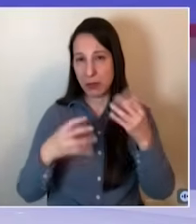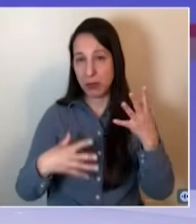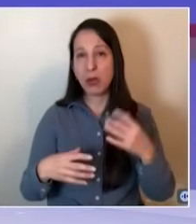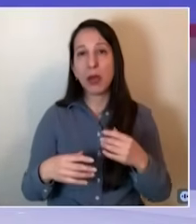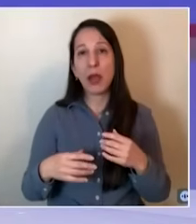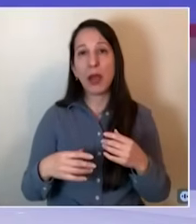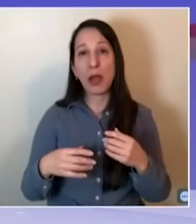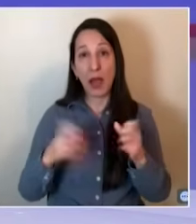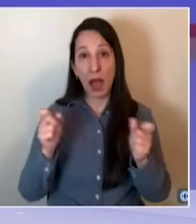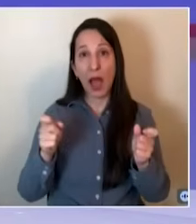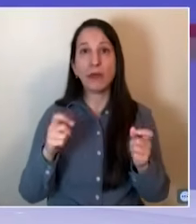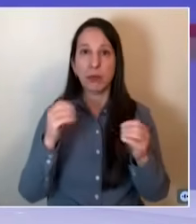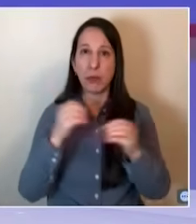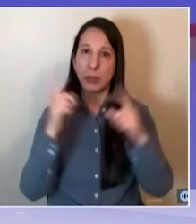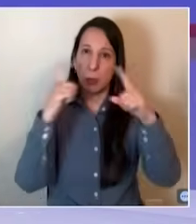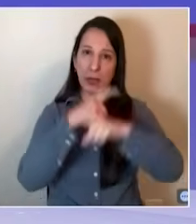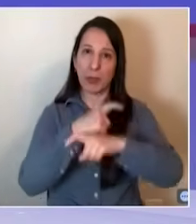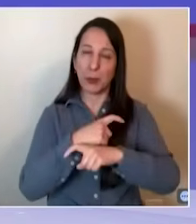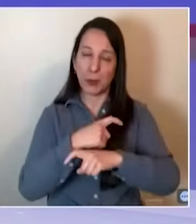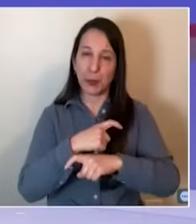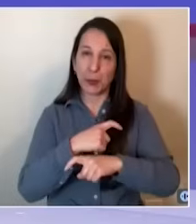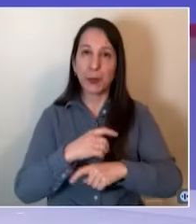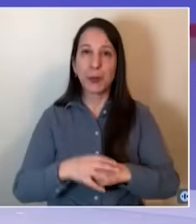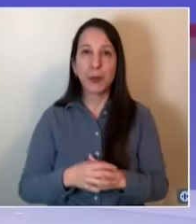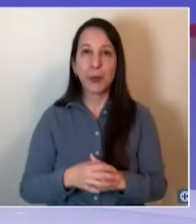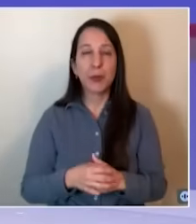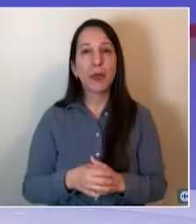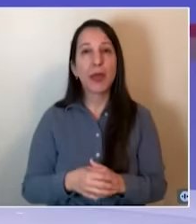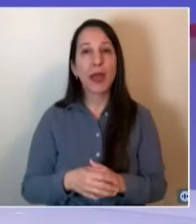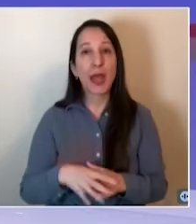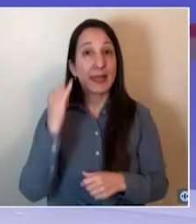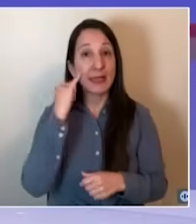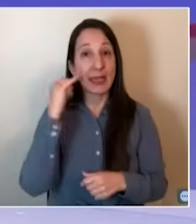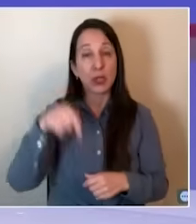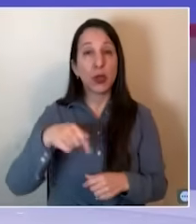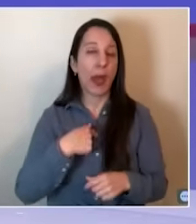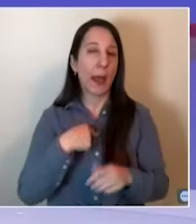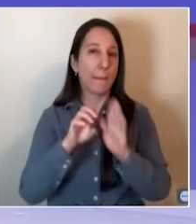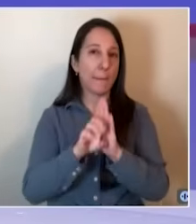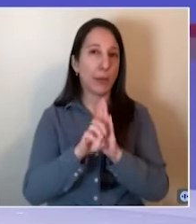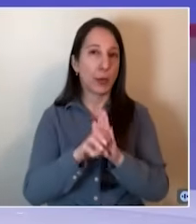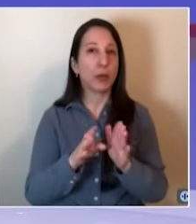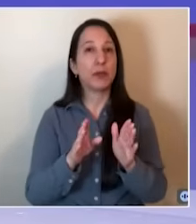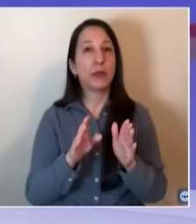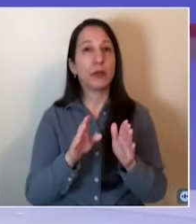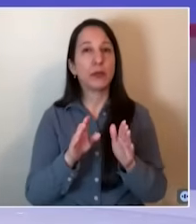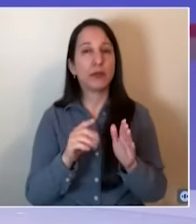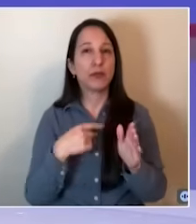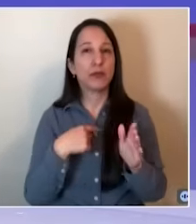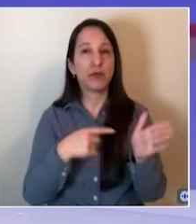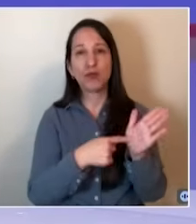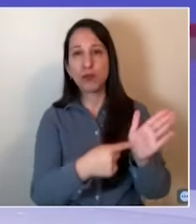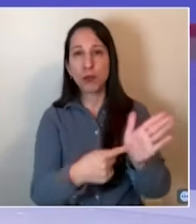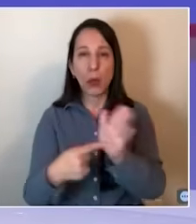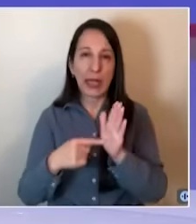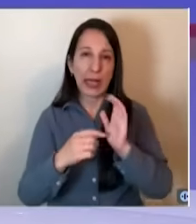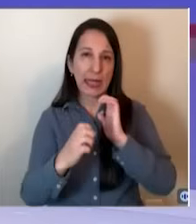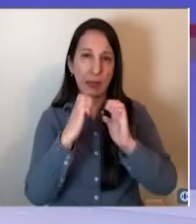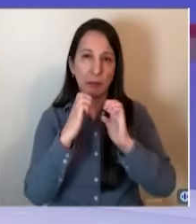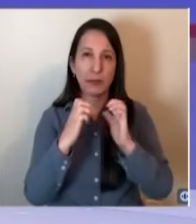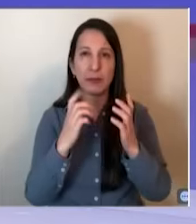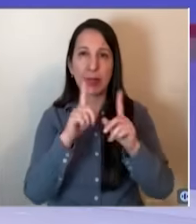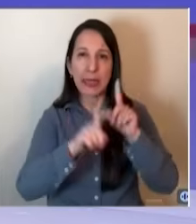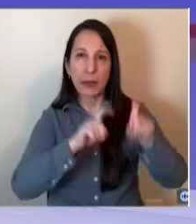empiezan a complicar mucho, ¿verdad? Pero si yo en lugar de hacer una muestra para entrevistar ese